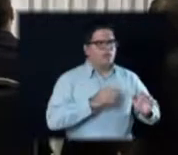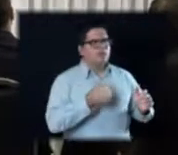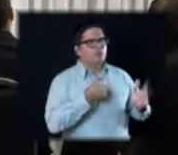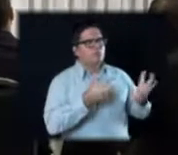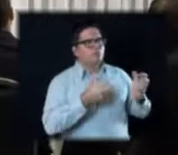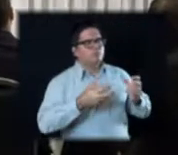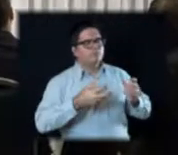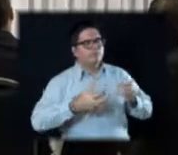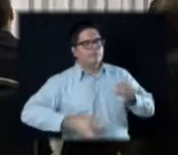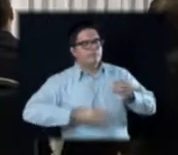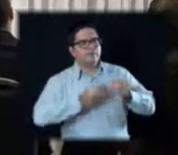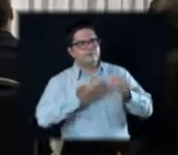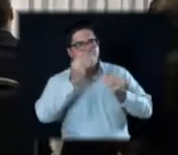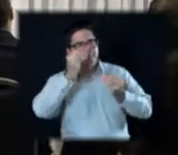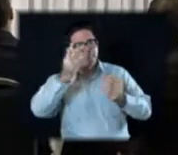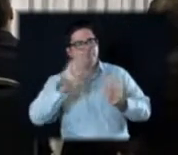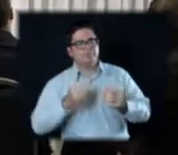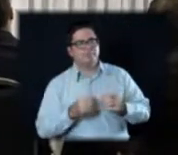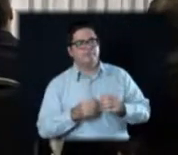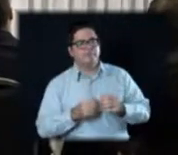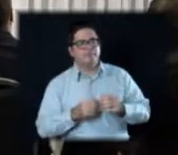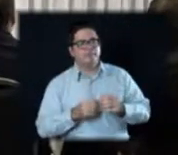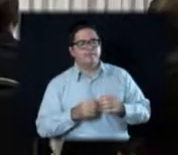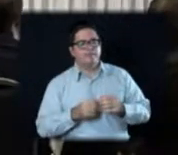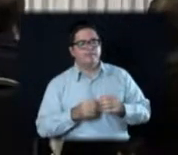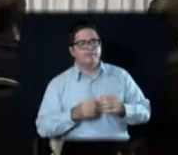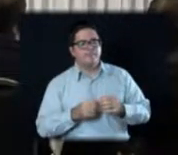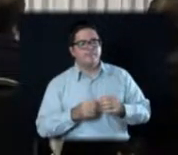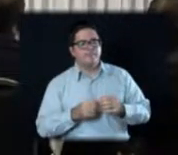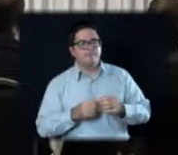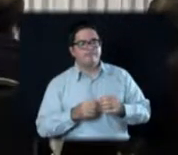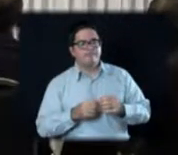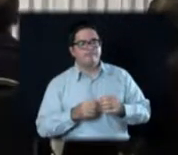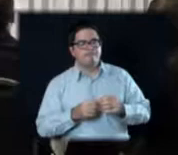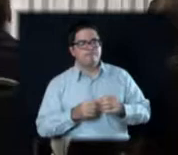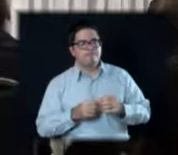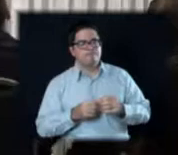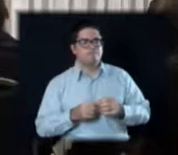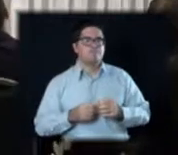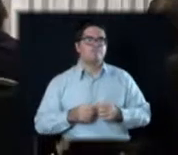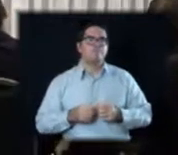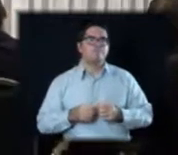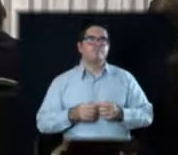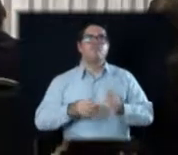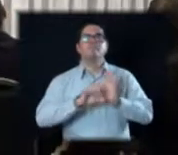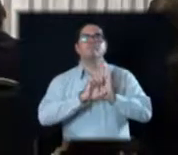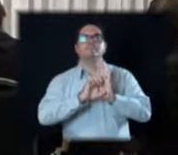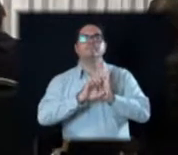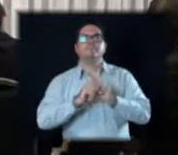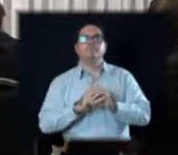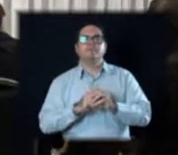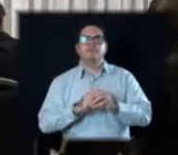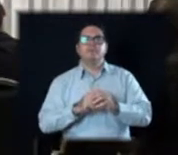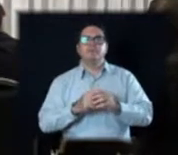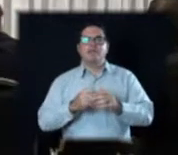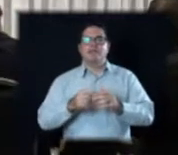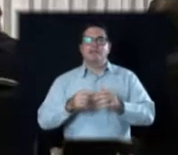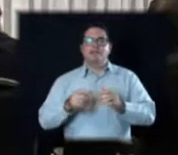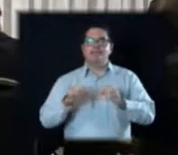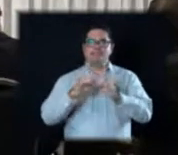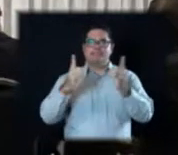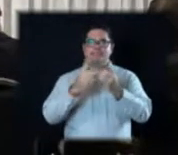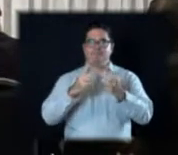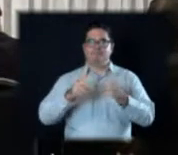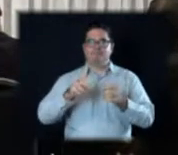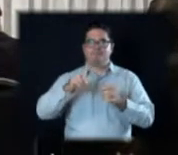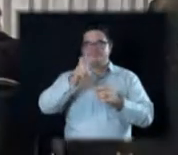Yo iba a añadir uno de los comentarios que se han hecho del lado de la Junta. Por ejemplo, en el caso de turismo, que fue